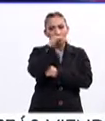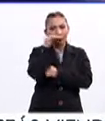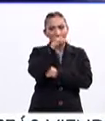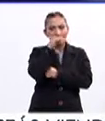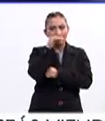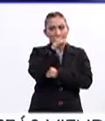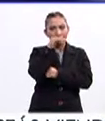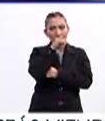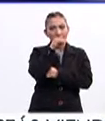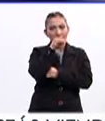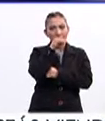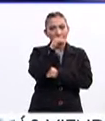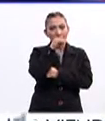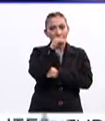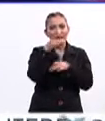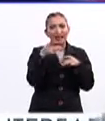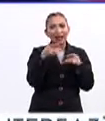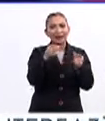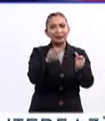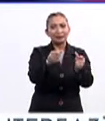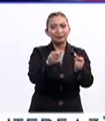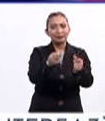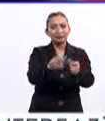gratuita, de calidad